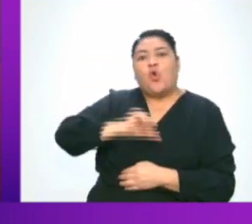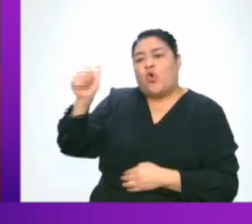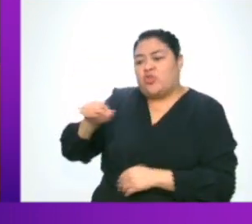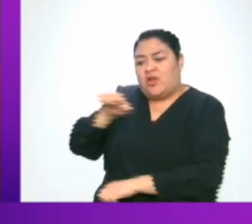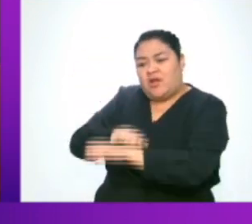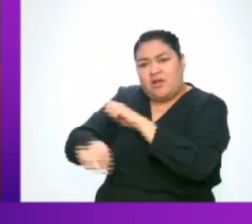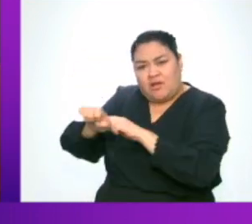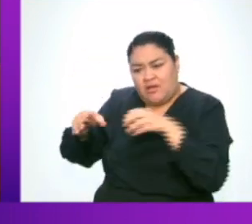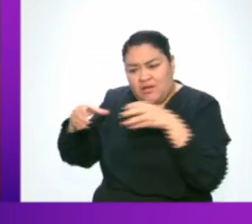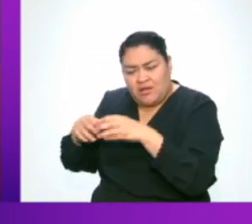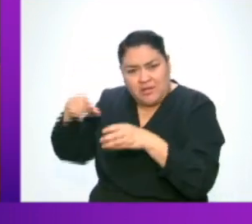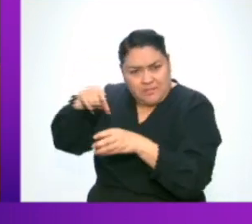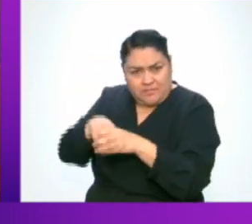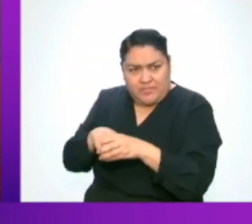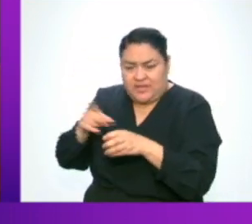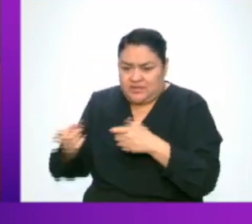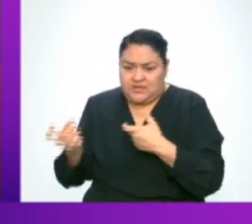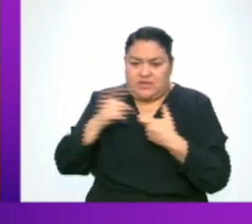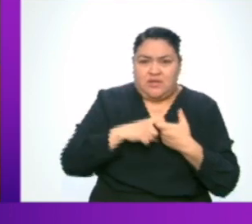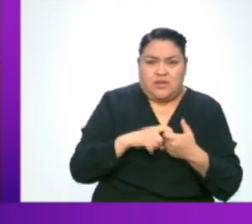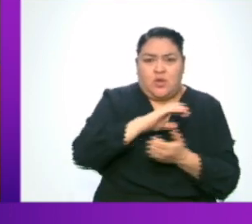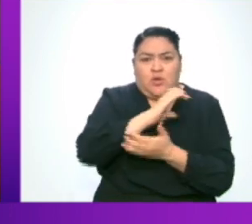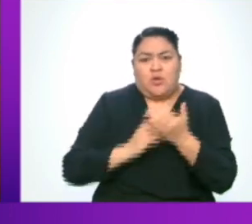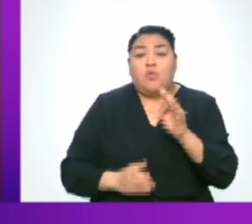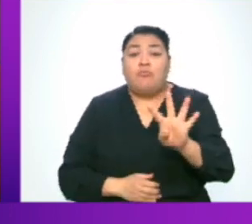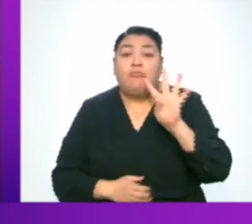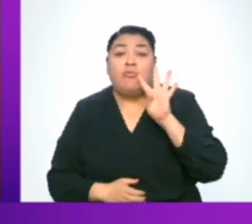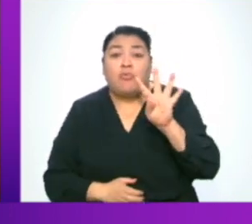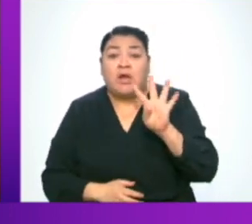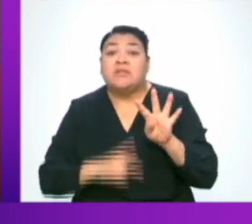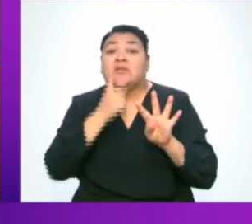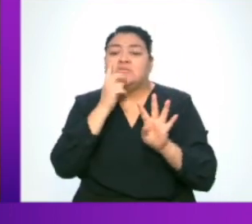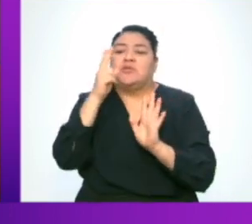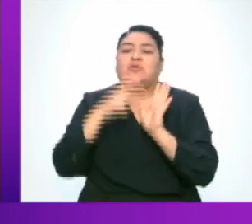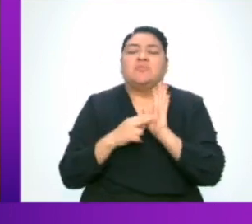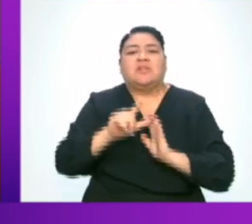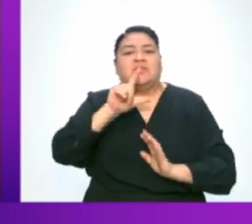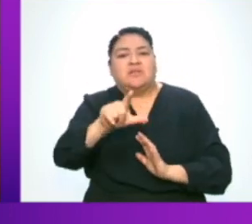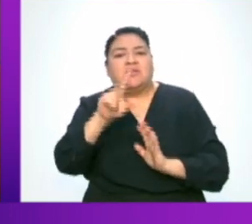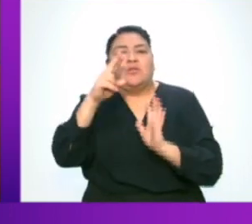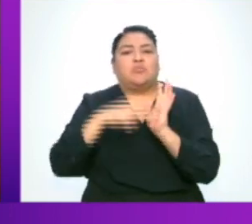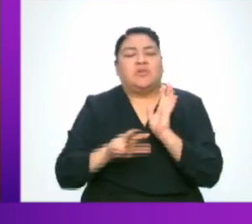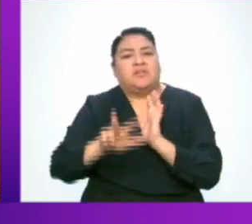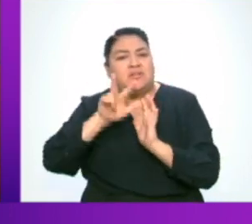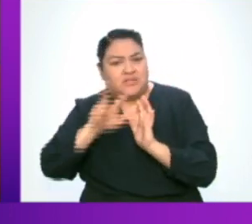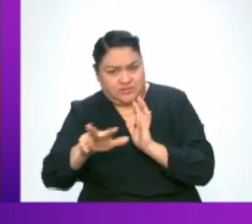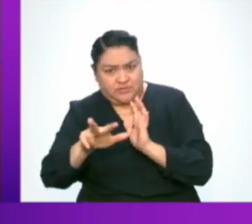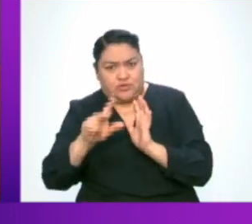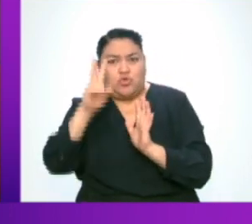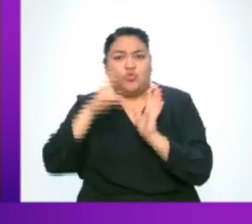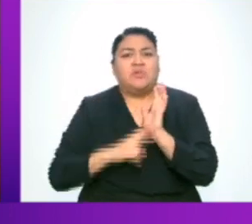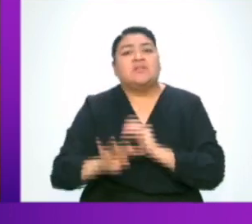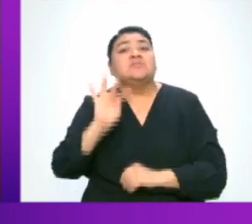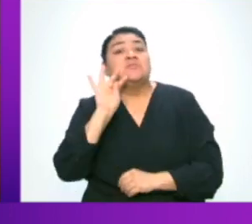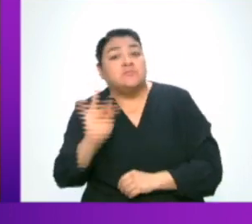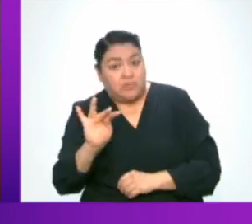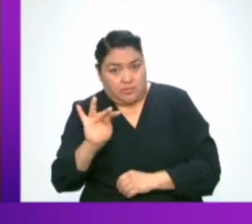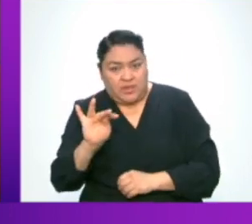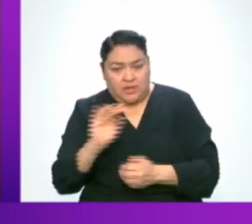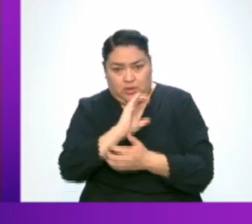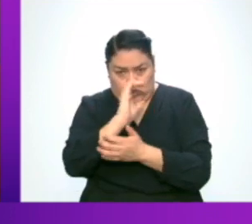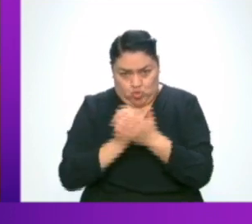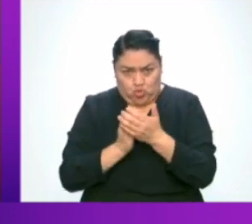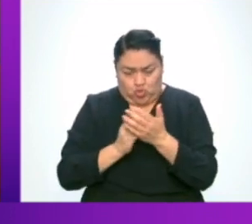mantenimiento de lo de los de cuatro contratos 20171 este 19 pues